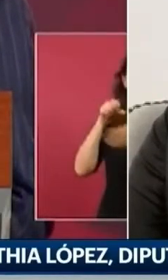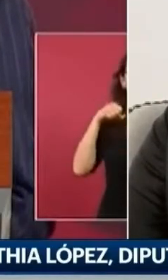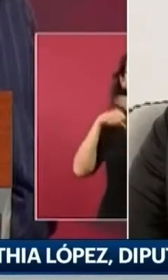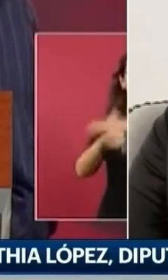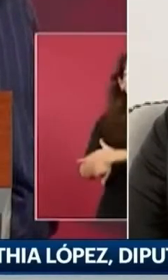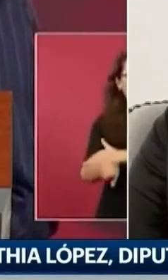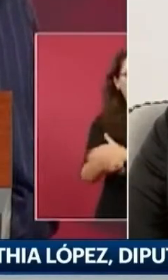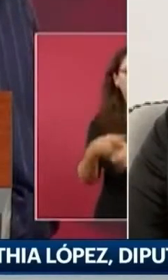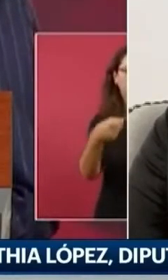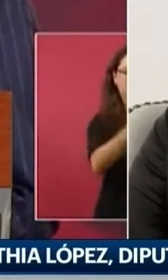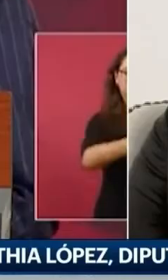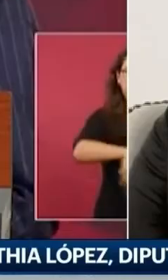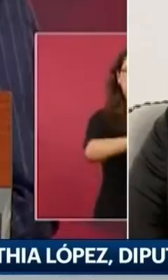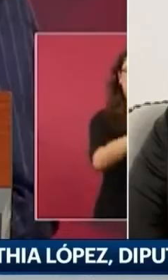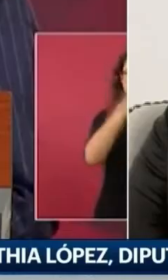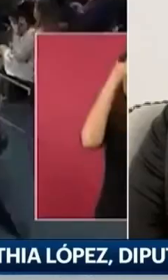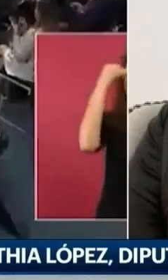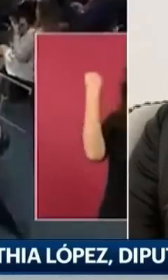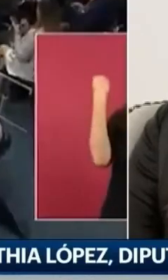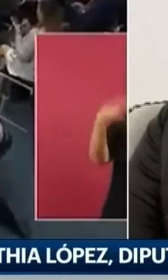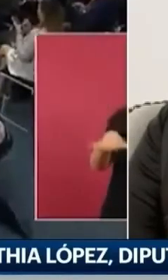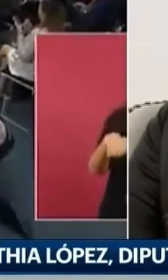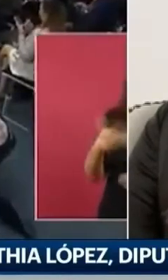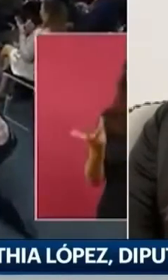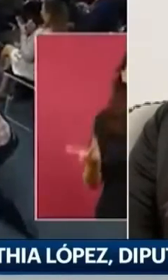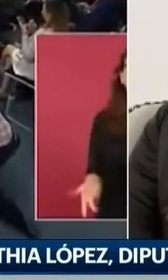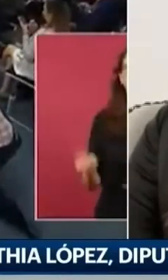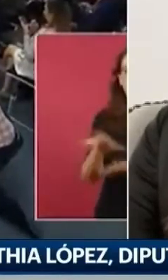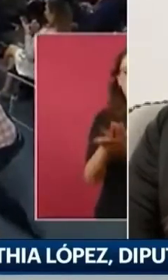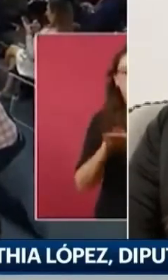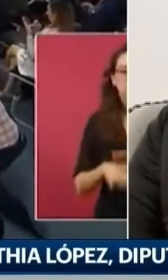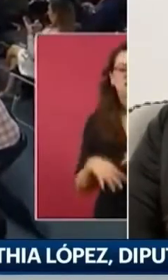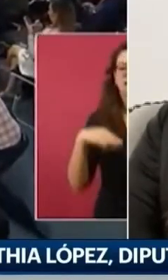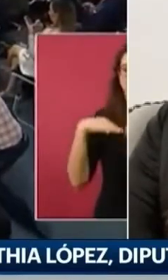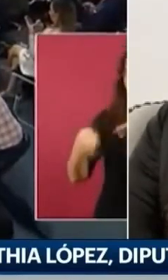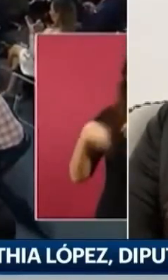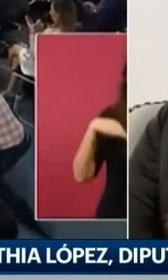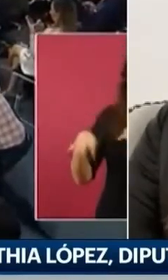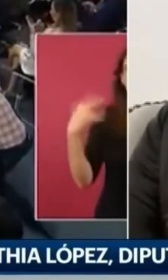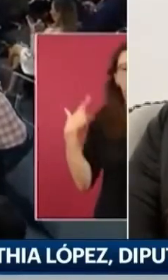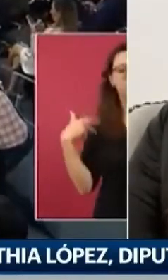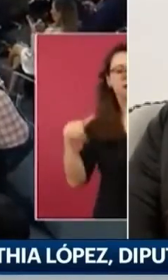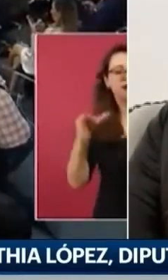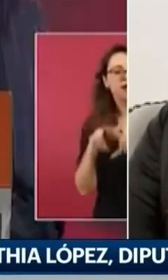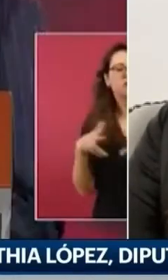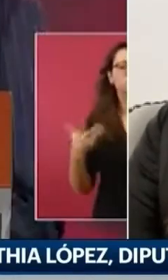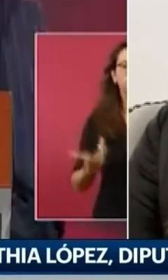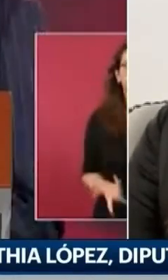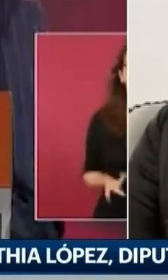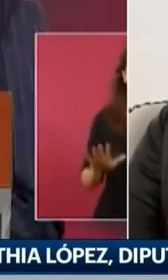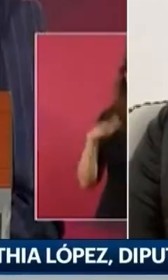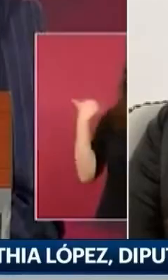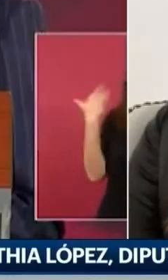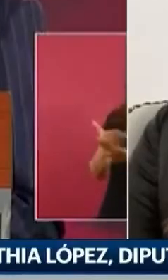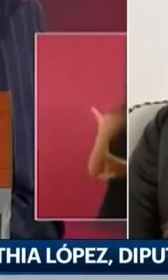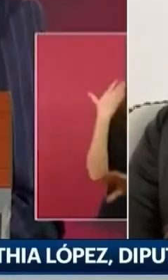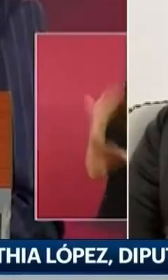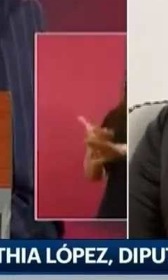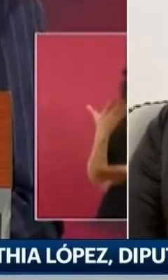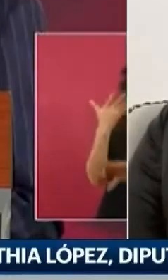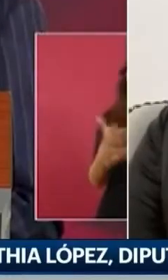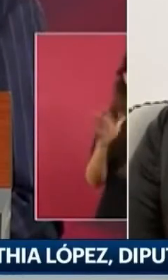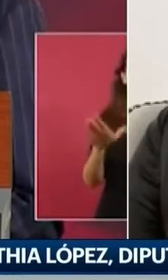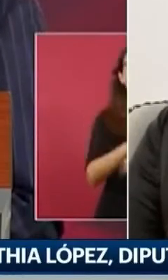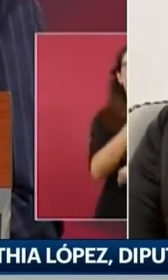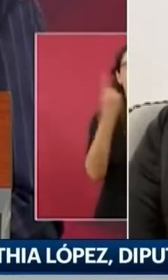está haciendo porque se viola todo el principio de legalidad internacional. La falta de cumplimiento de un tratado de México es gravísimo,